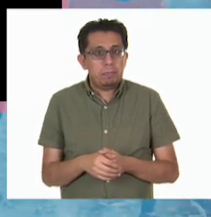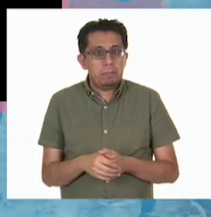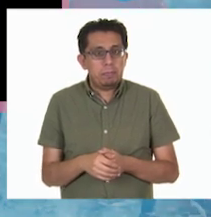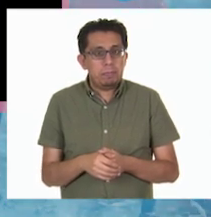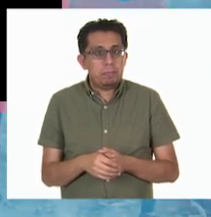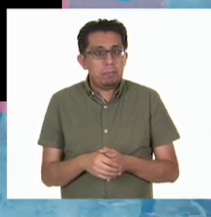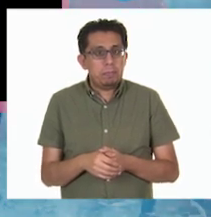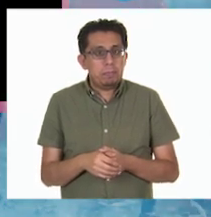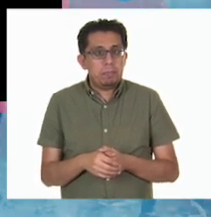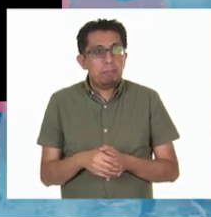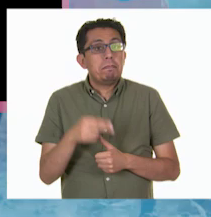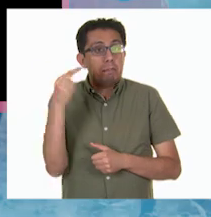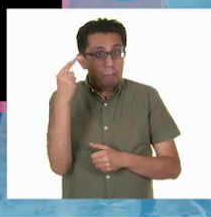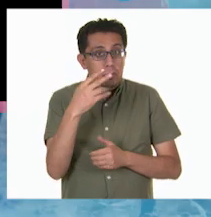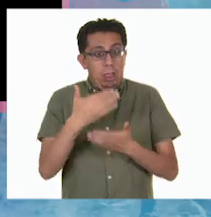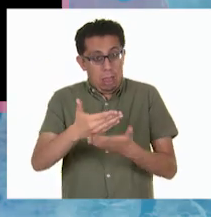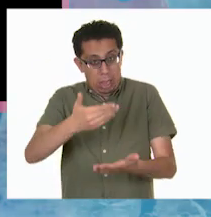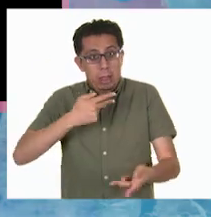Tenemos que tenerlas listas.